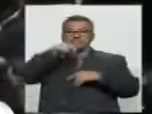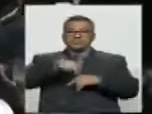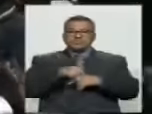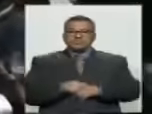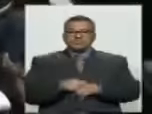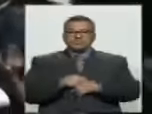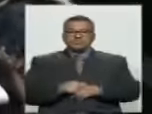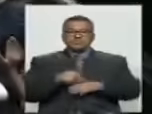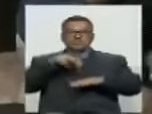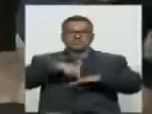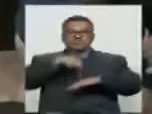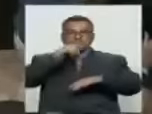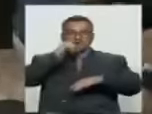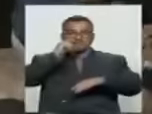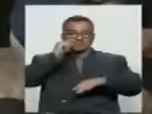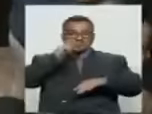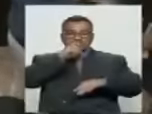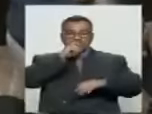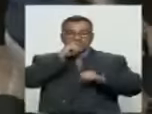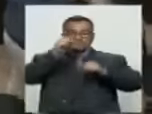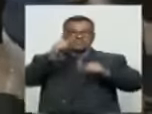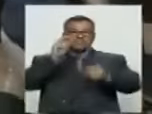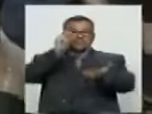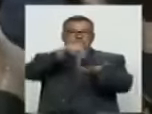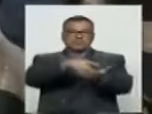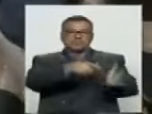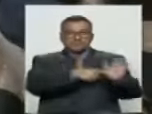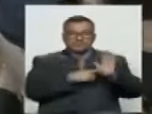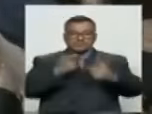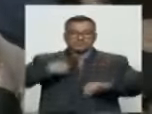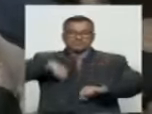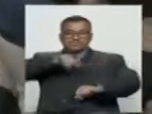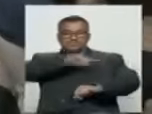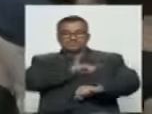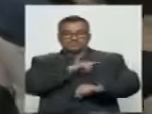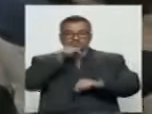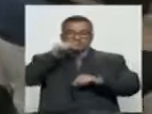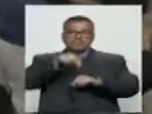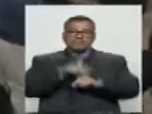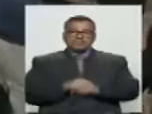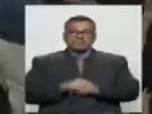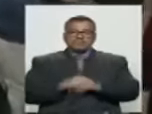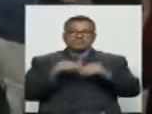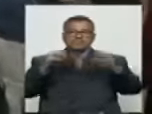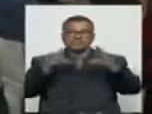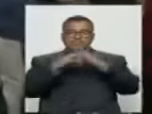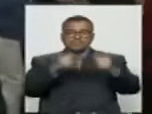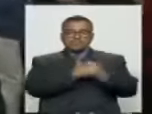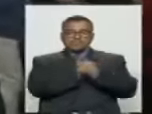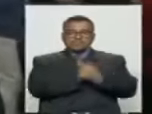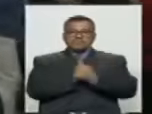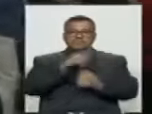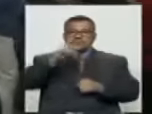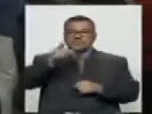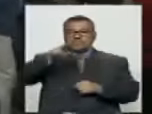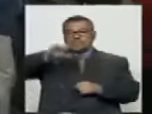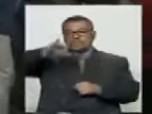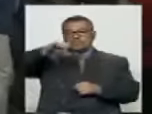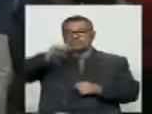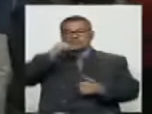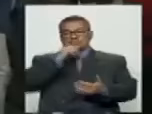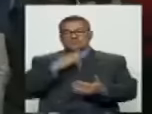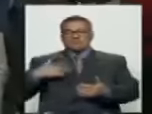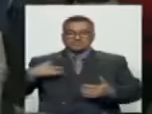a Chávez y a Nicolás Maduro siga presente en nosotros y nosotros y por sobre todo ese amor que Darío Vivas